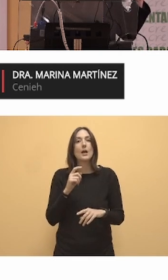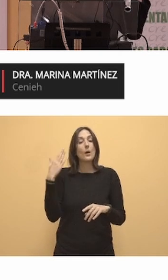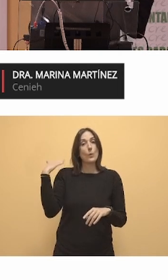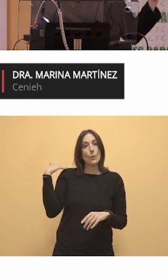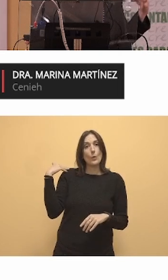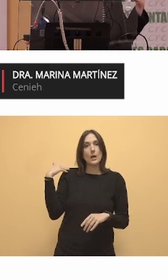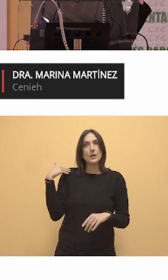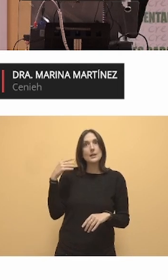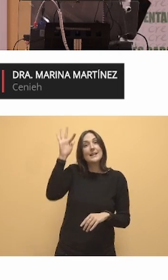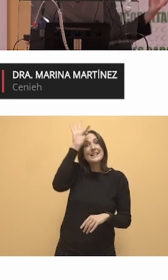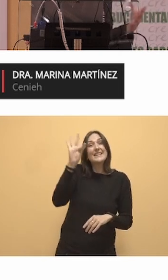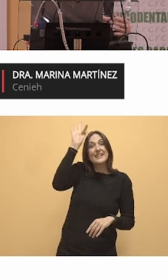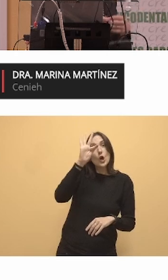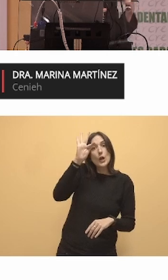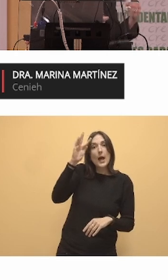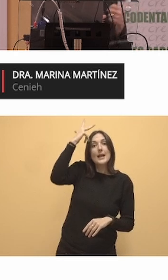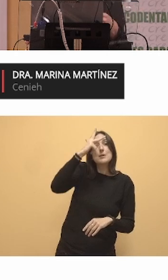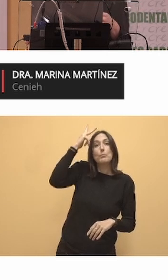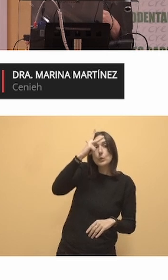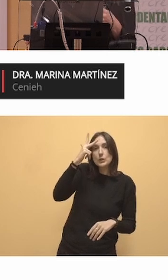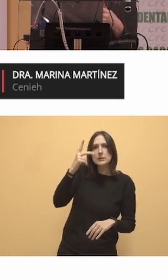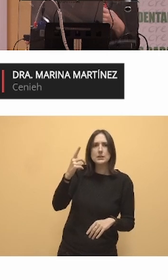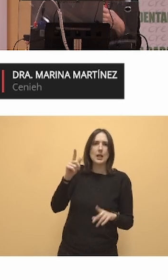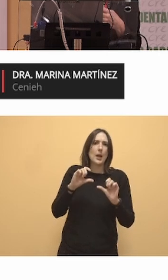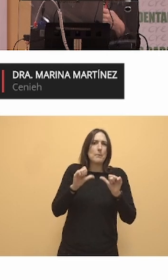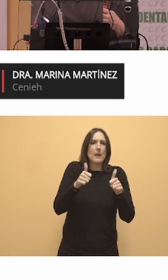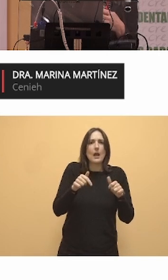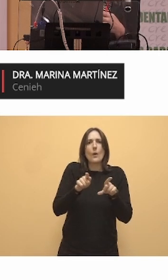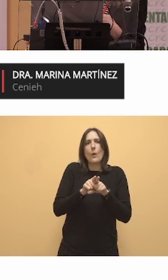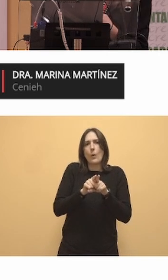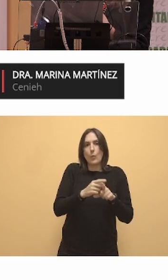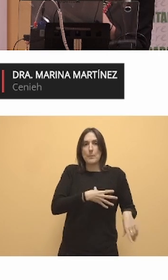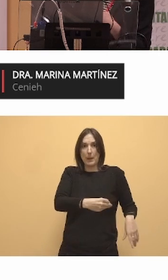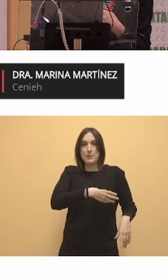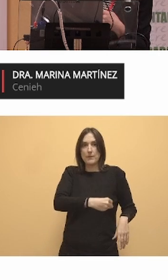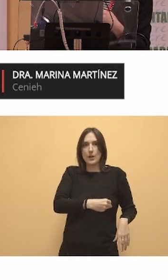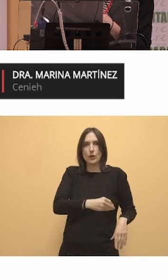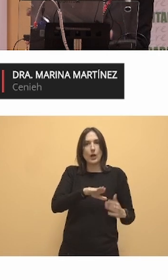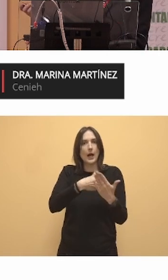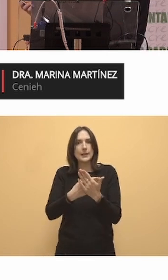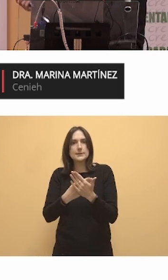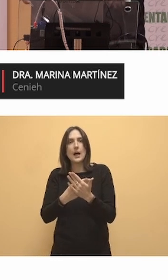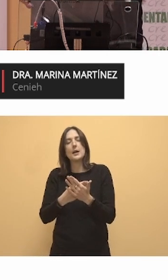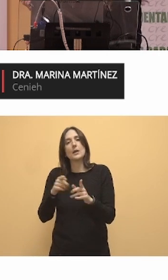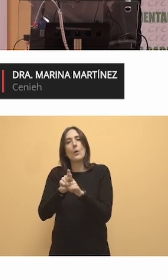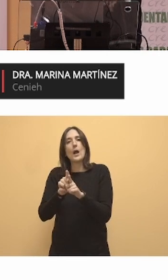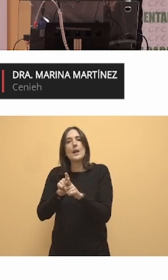fórmula hipotética ancestral de los primeros mamíferos primitivos, no sé si, no,